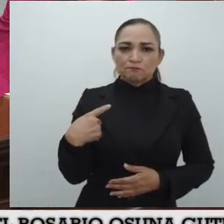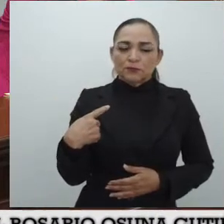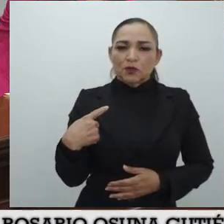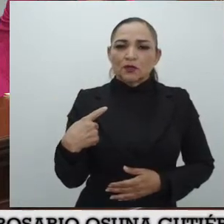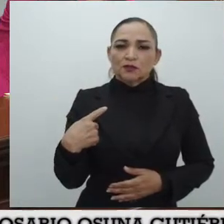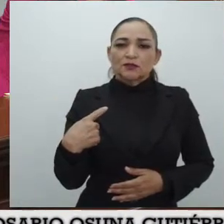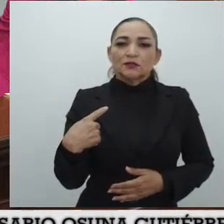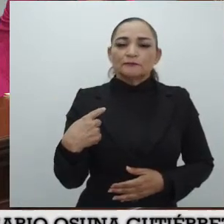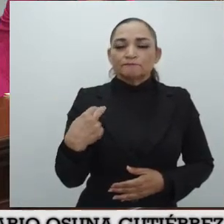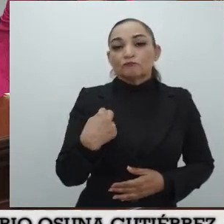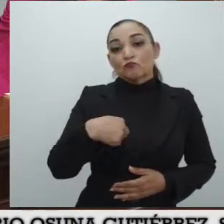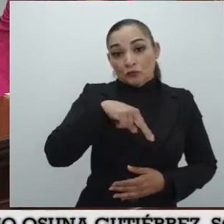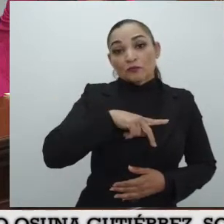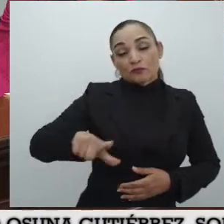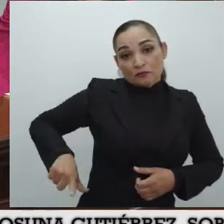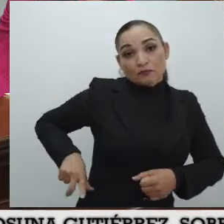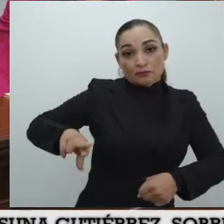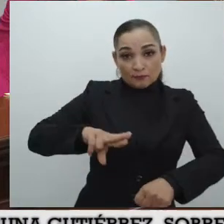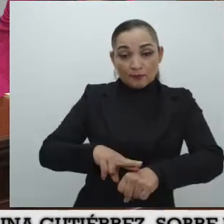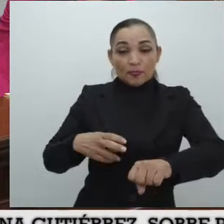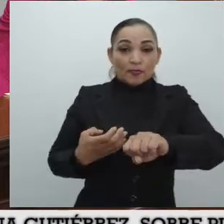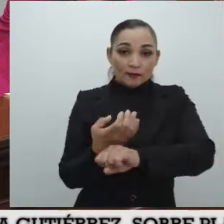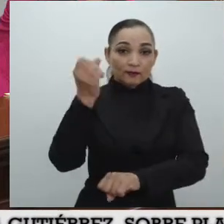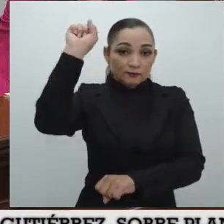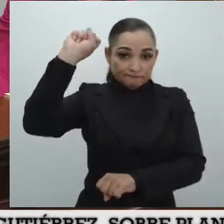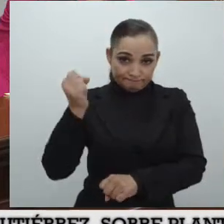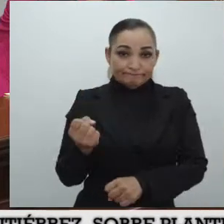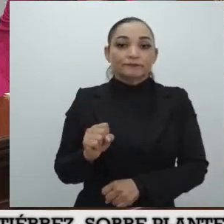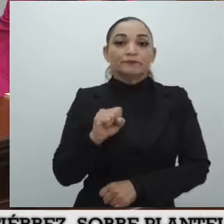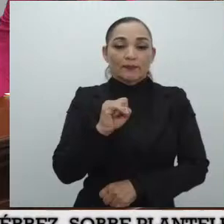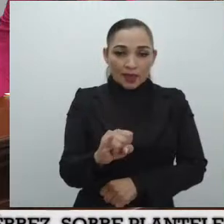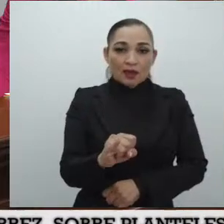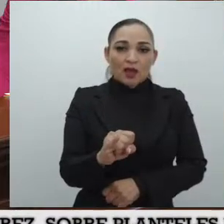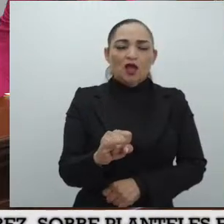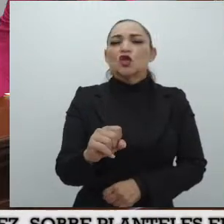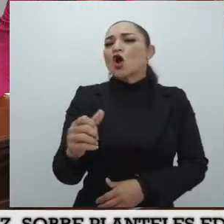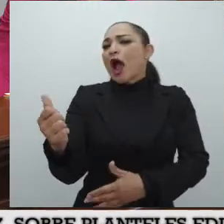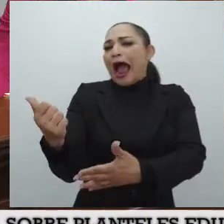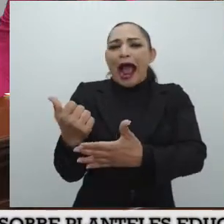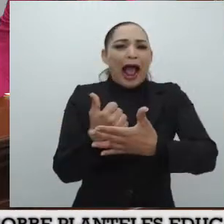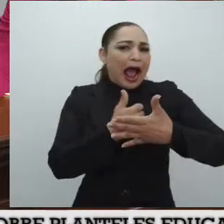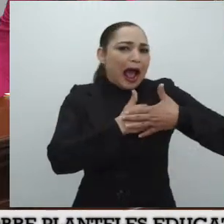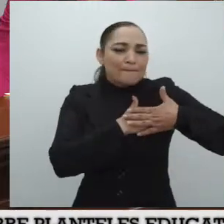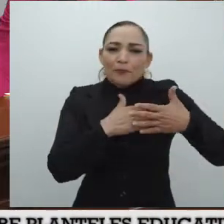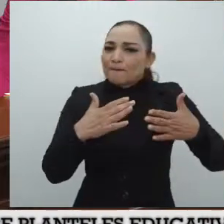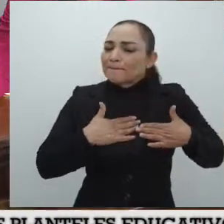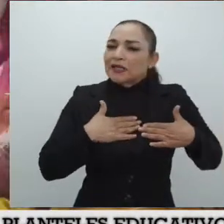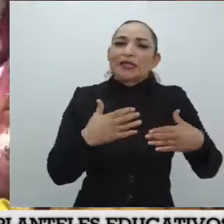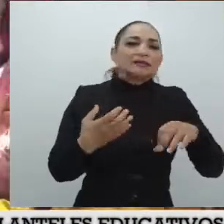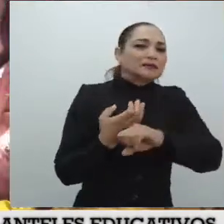Es nuestro gobernador del estado de Sinaloa. Amo mi Sinaloa, amo mi distrito.